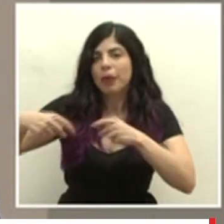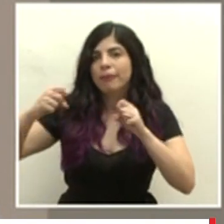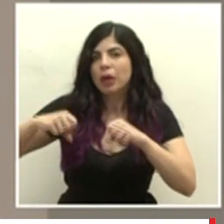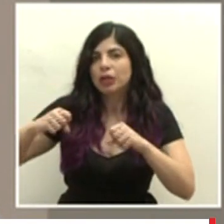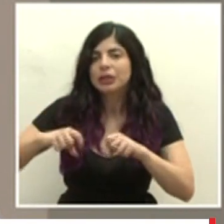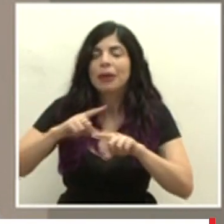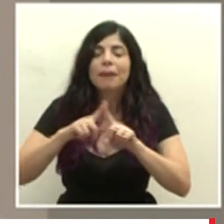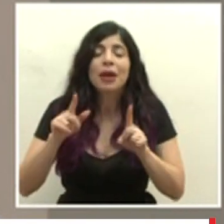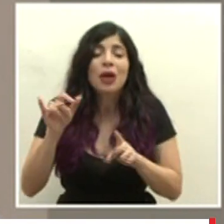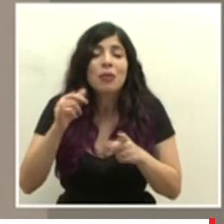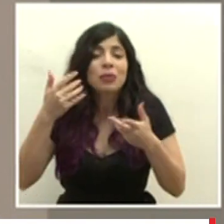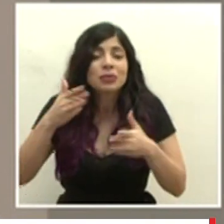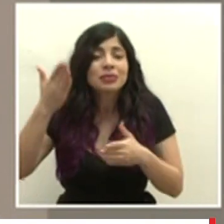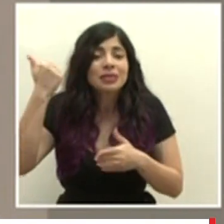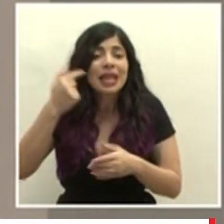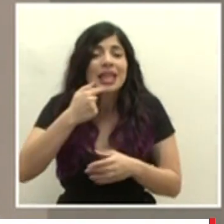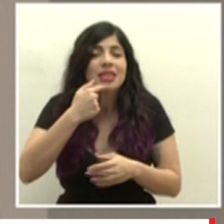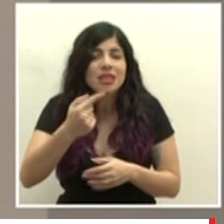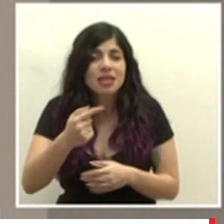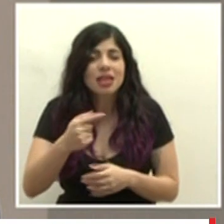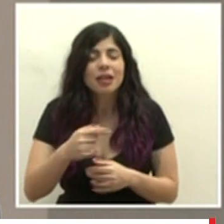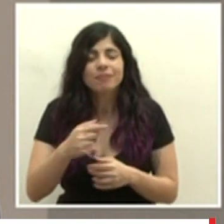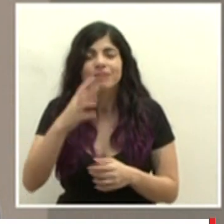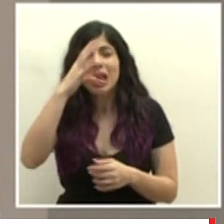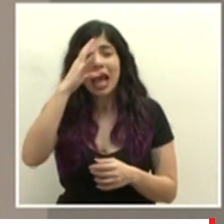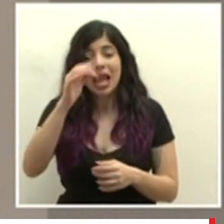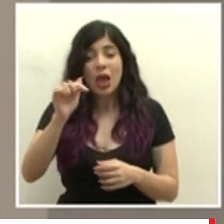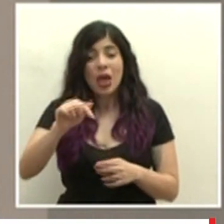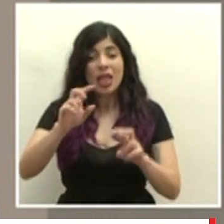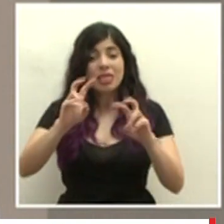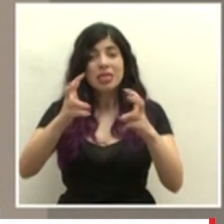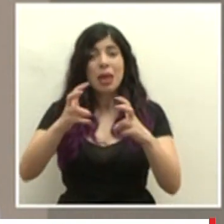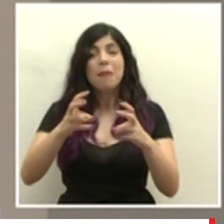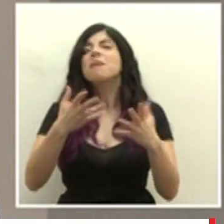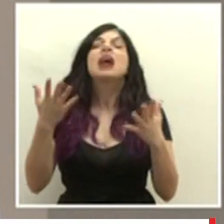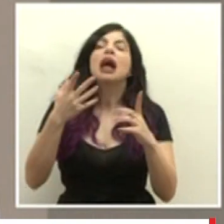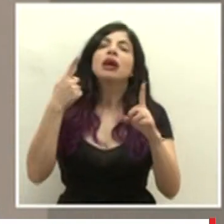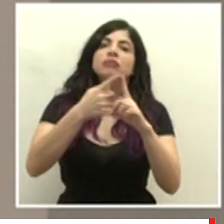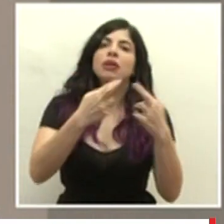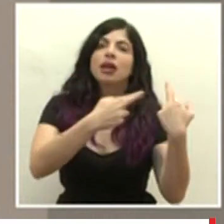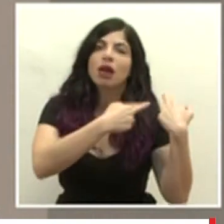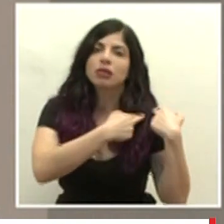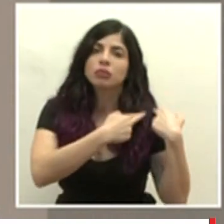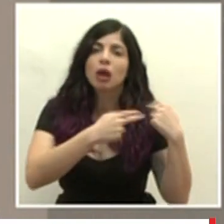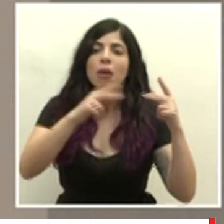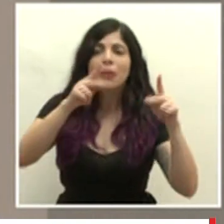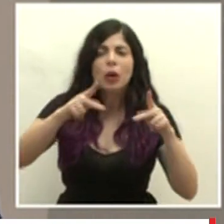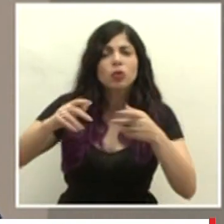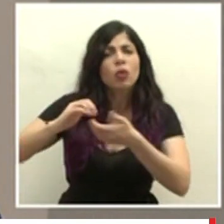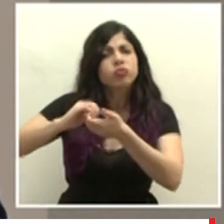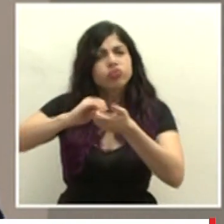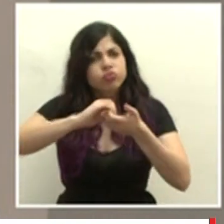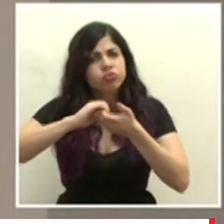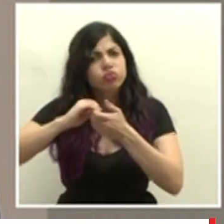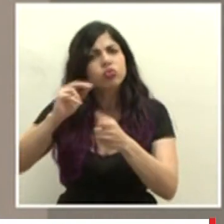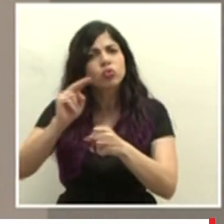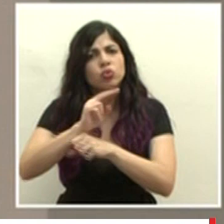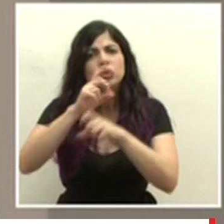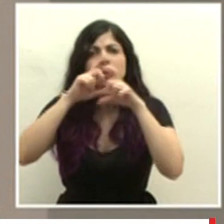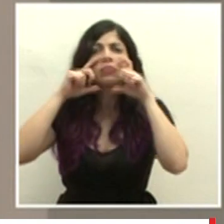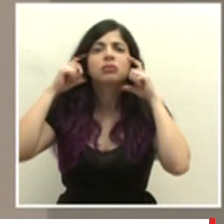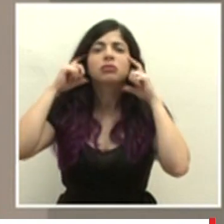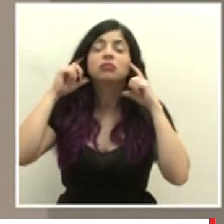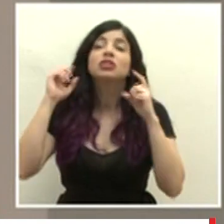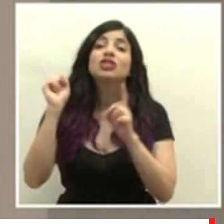bueno, como indicaba anteriormente, o sea, yo creo que aquí es un asunto de responsabilidad, de solidaridad, del uso de la mascarilla y en